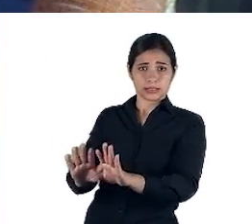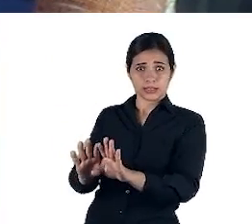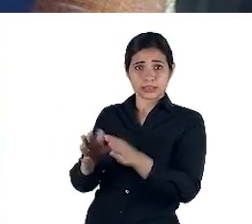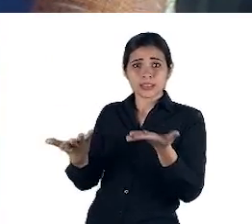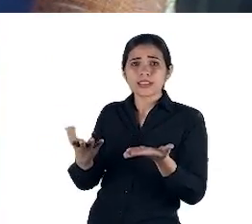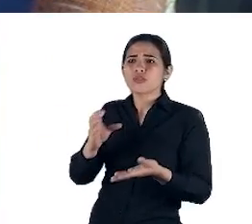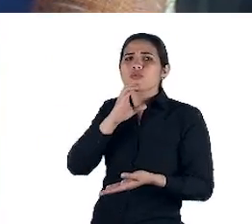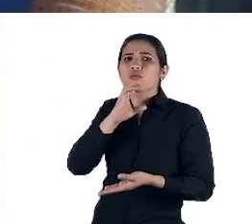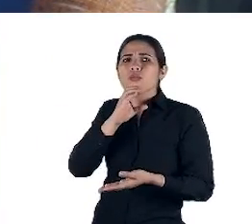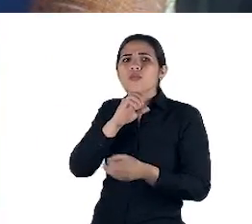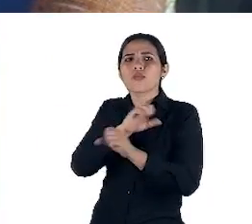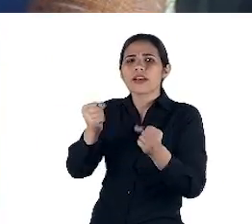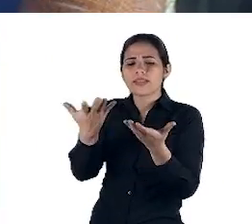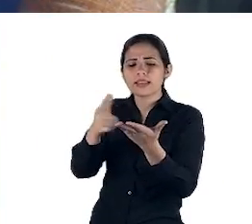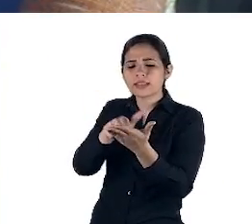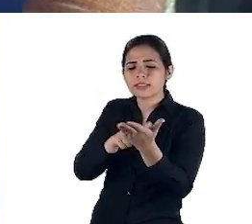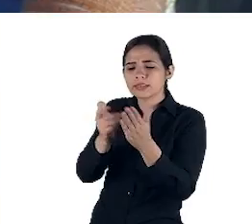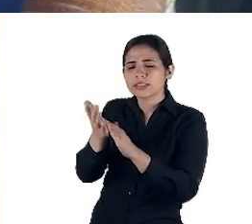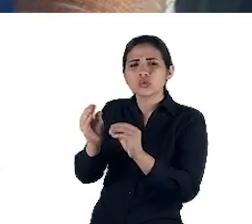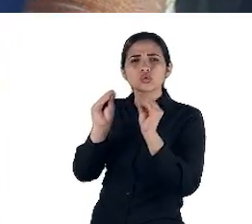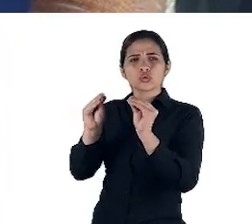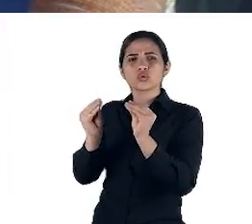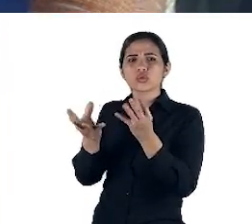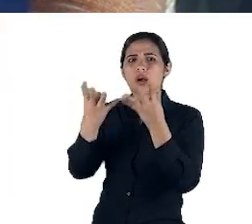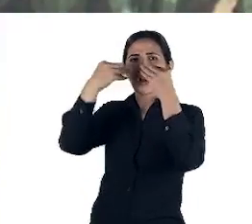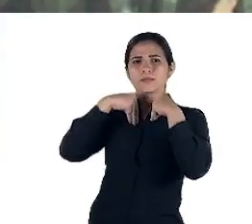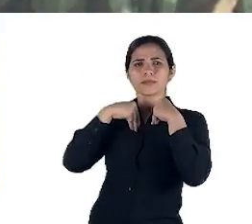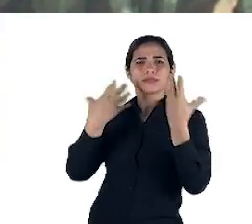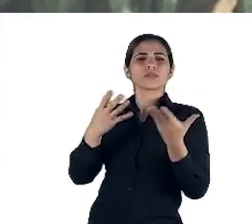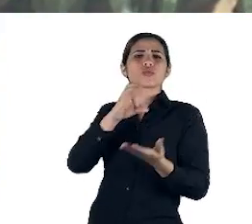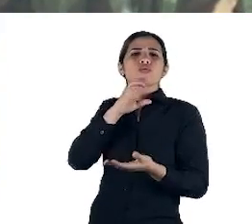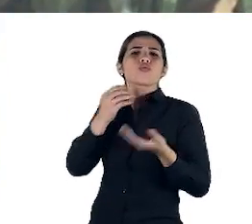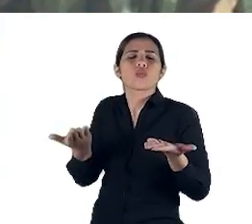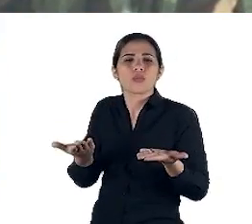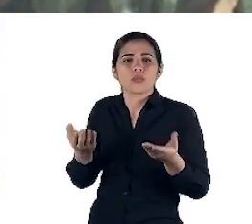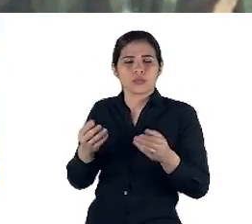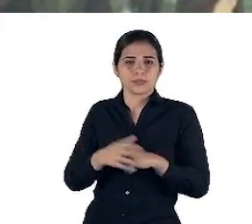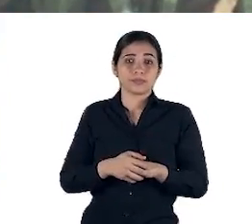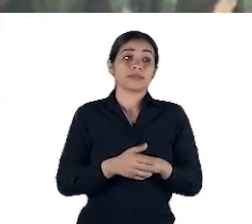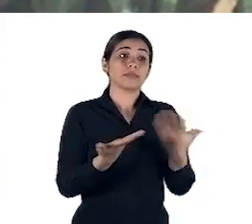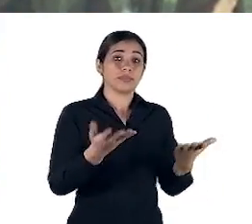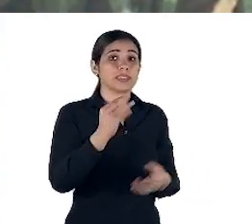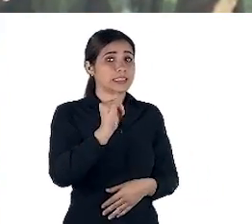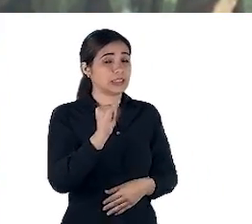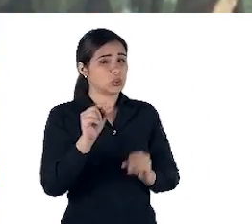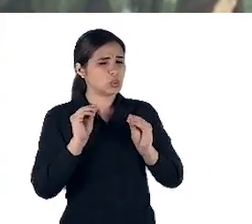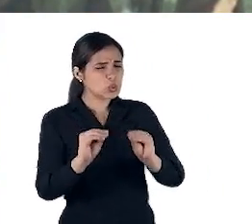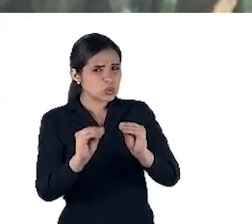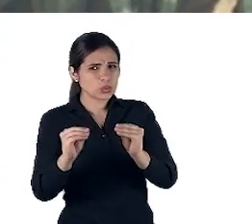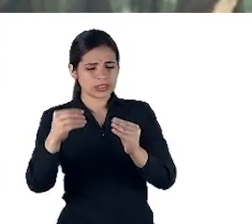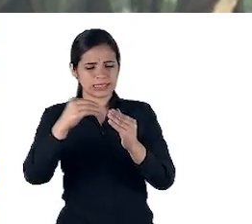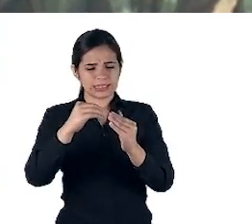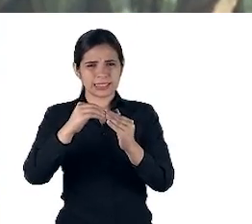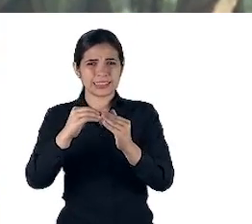¿Qué pueden meter en el cuerpo y qué cuadros se pueden venir con esa situación? Exacto, y los ácaros,